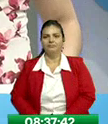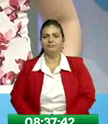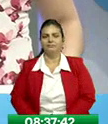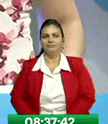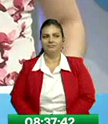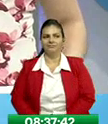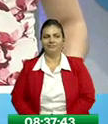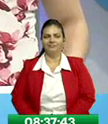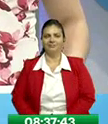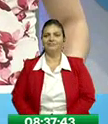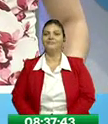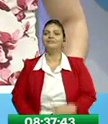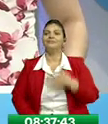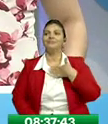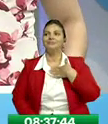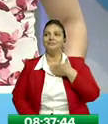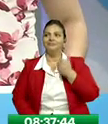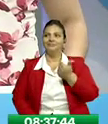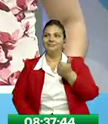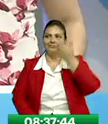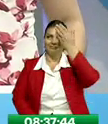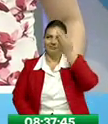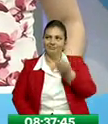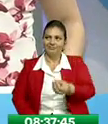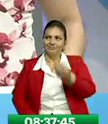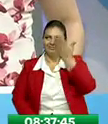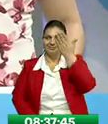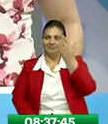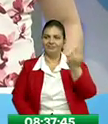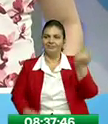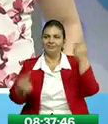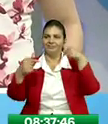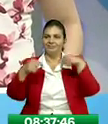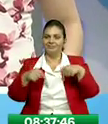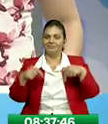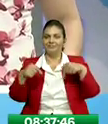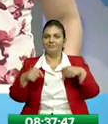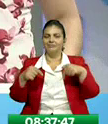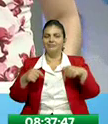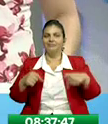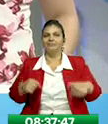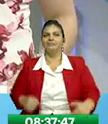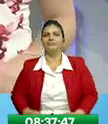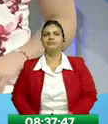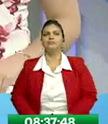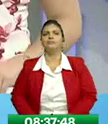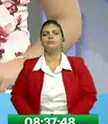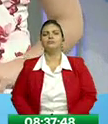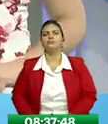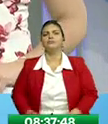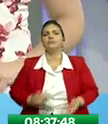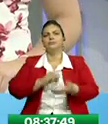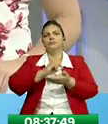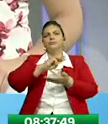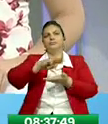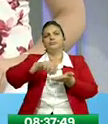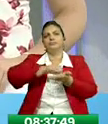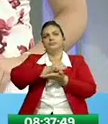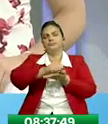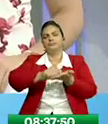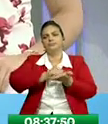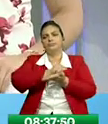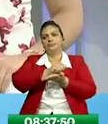¿Qué tal, Adrianita? Buenos días. Gracias. Aquí estamos exactamente en el Monte Sinaí. Aquí